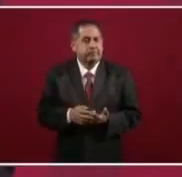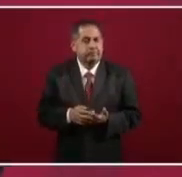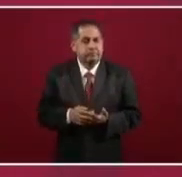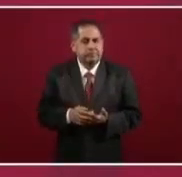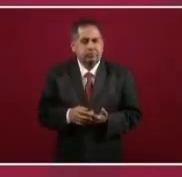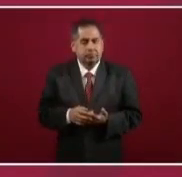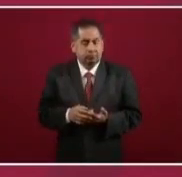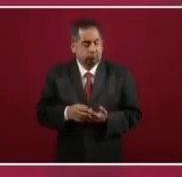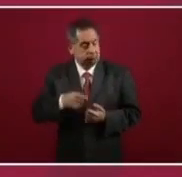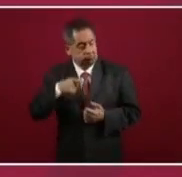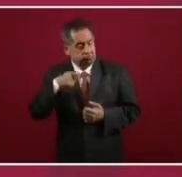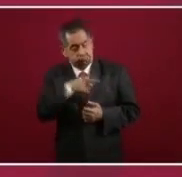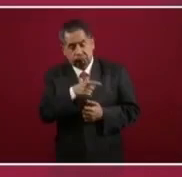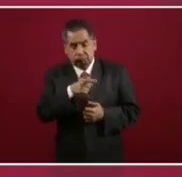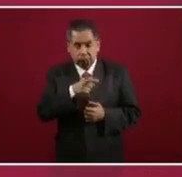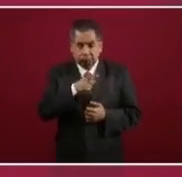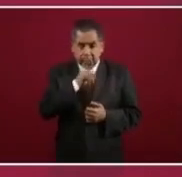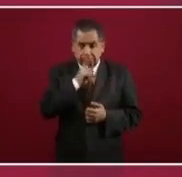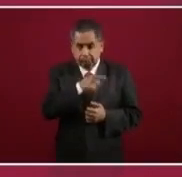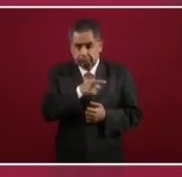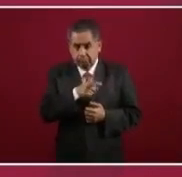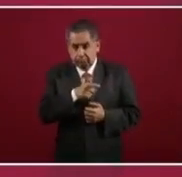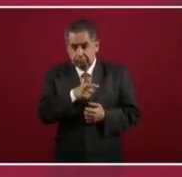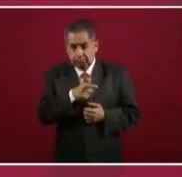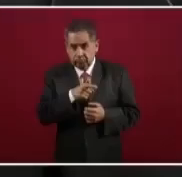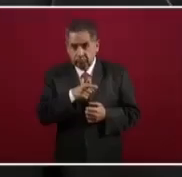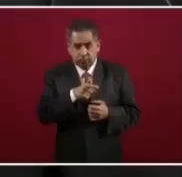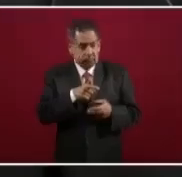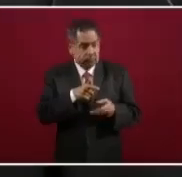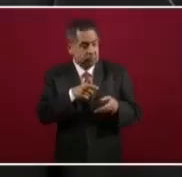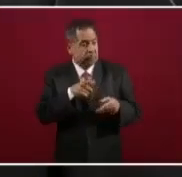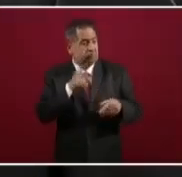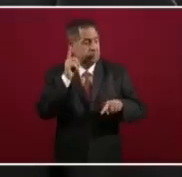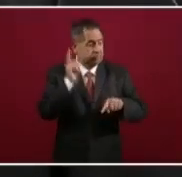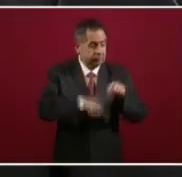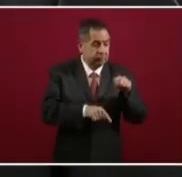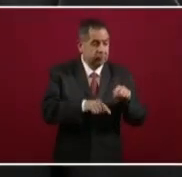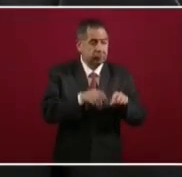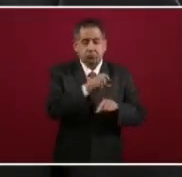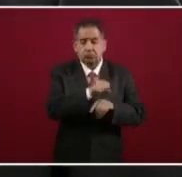entierro encierro o destierro